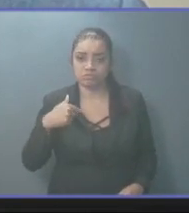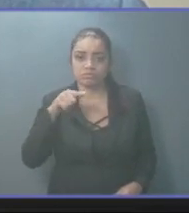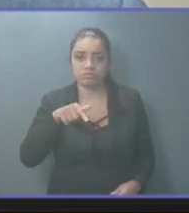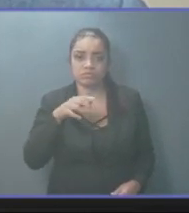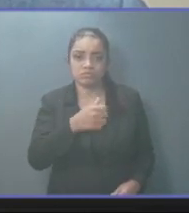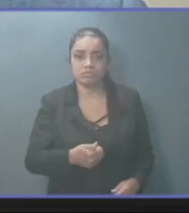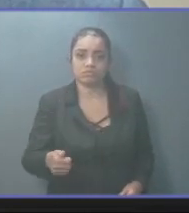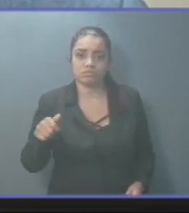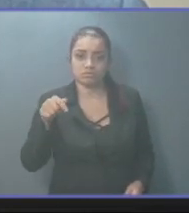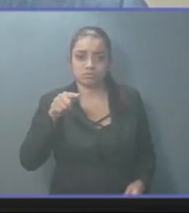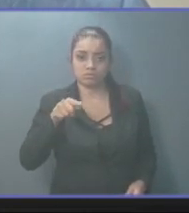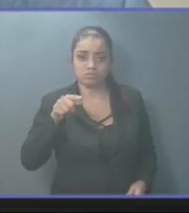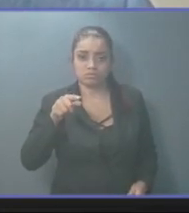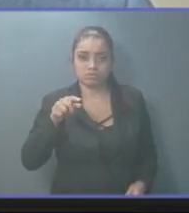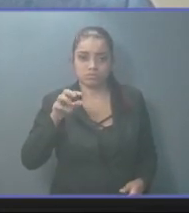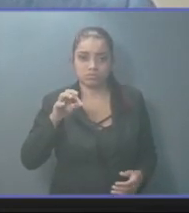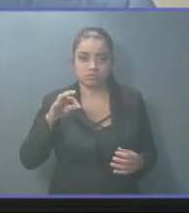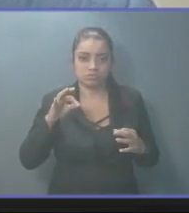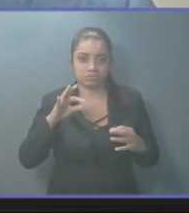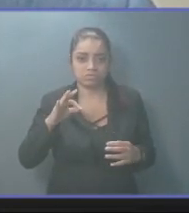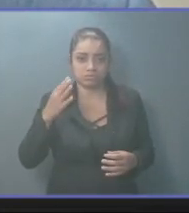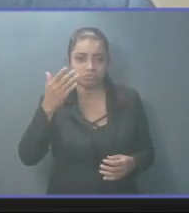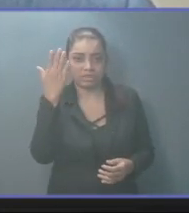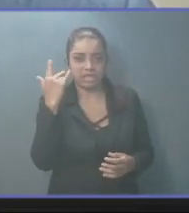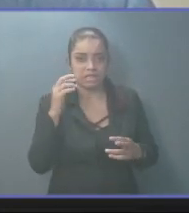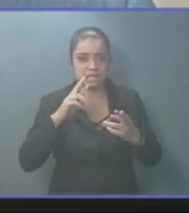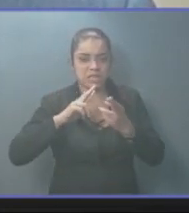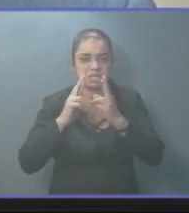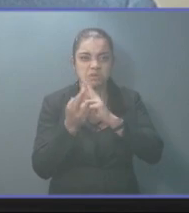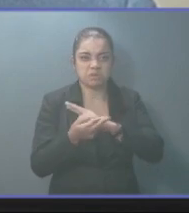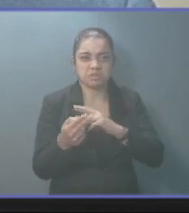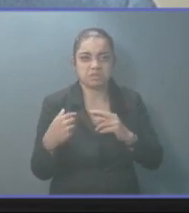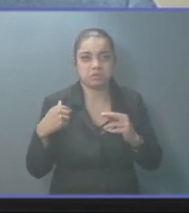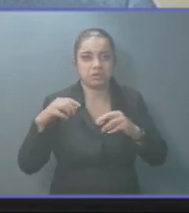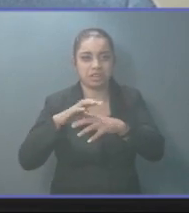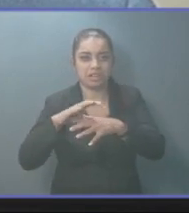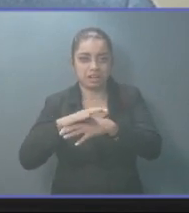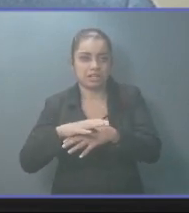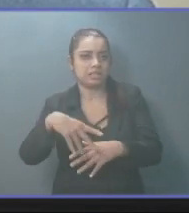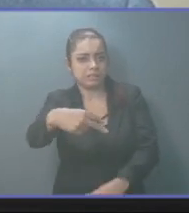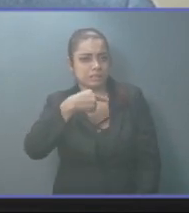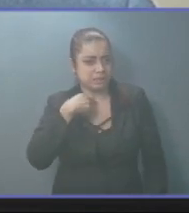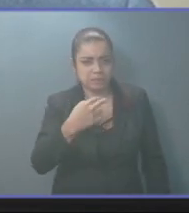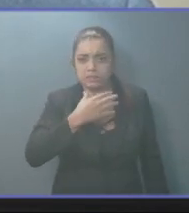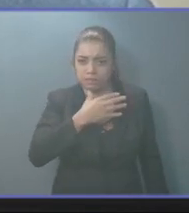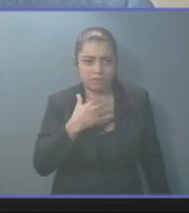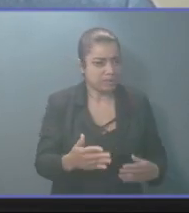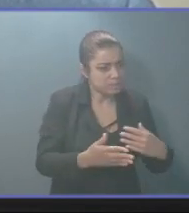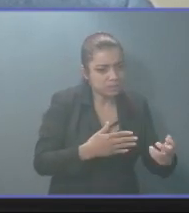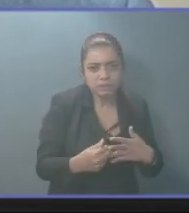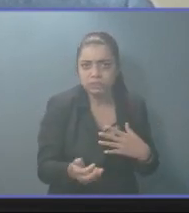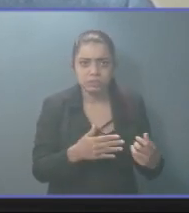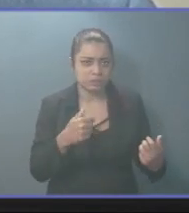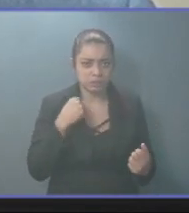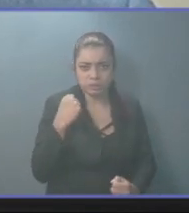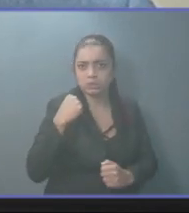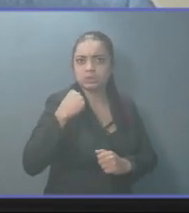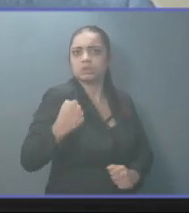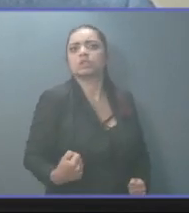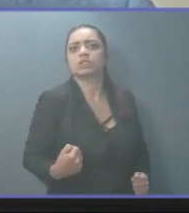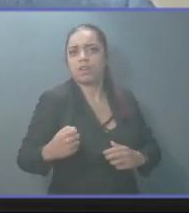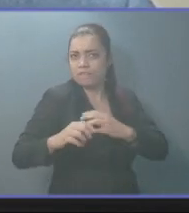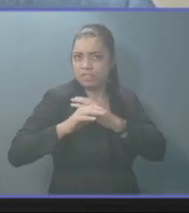fuerza revolucionaria y riera que con dificultades aprendimos a defendernos ya defender a nuestra